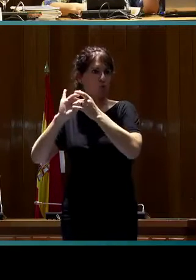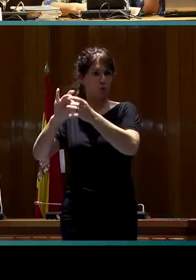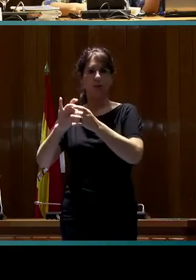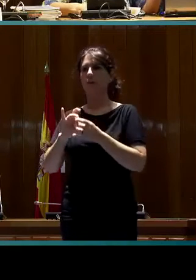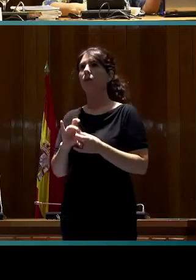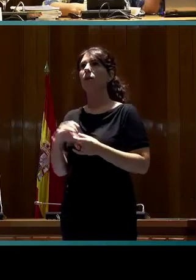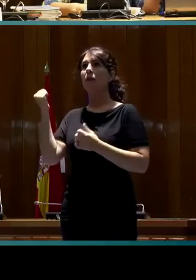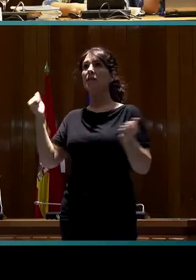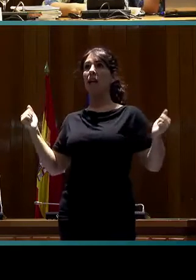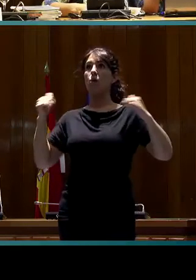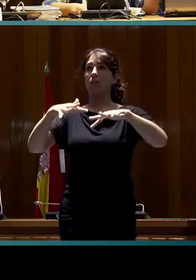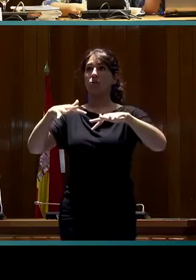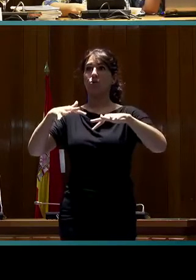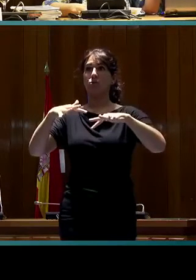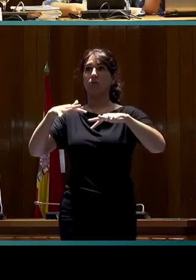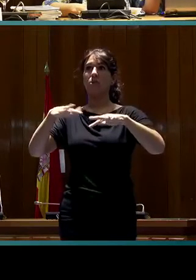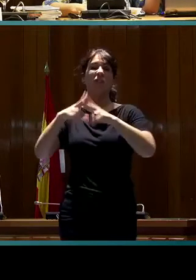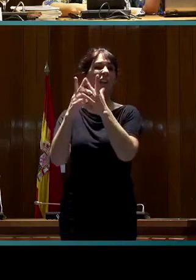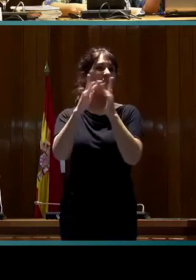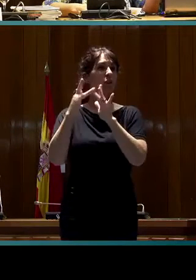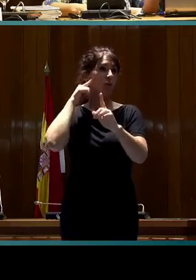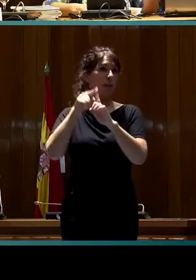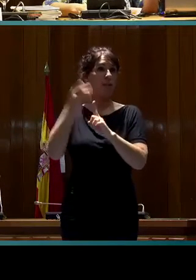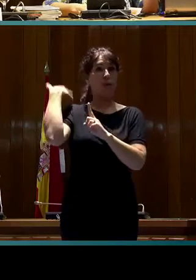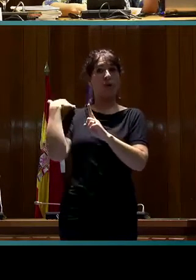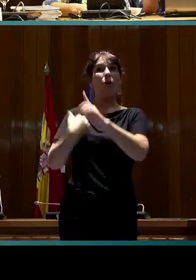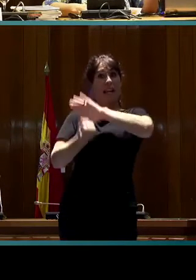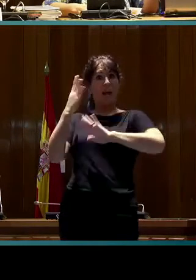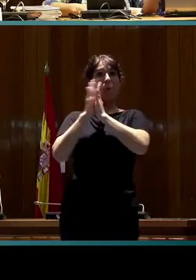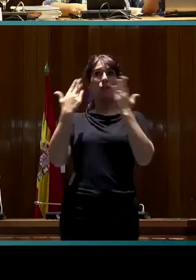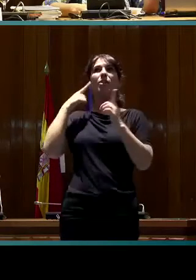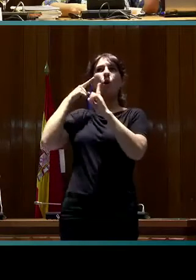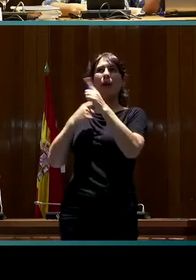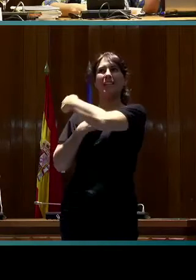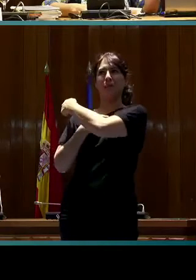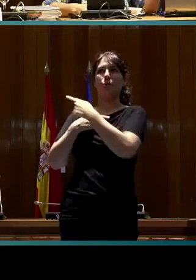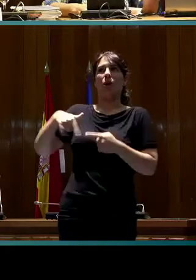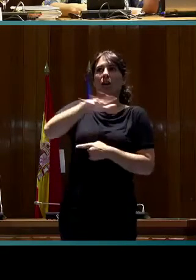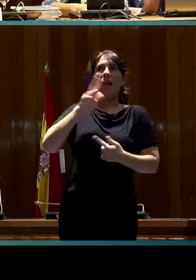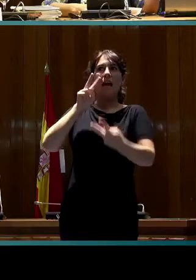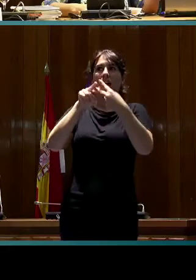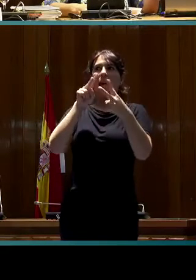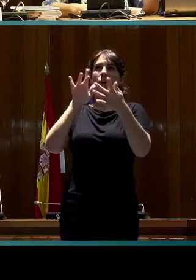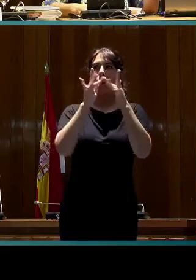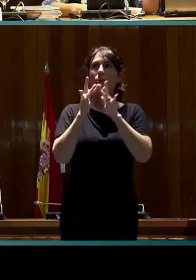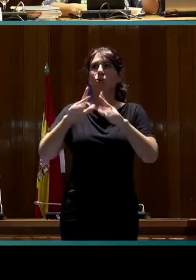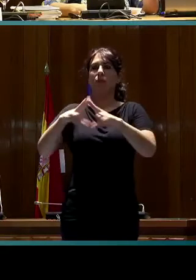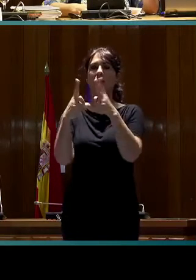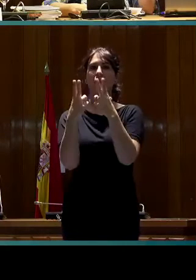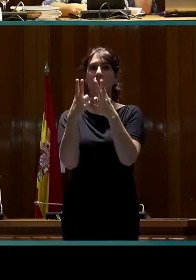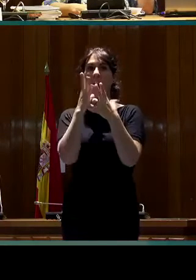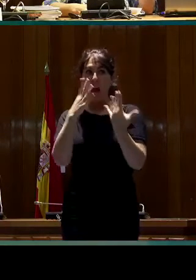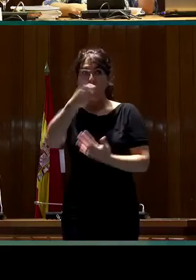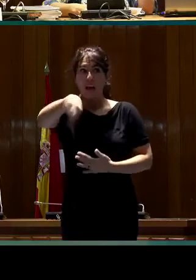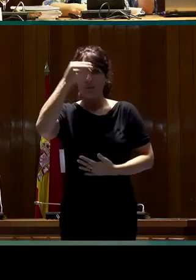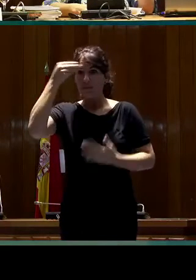encuentro y socialización. Yo creo que cuando se crearon las bibliotecas sí que tenía un sentido que fueran lugares de encuentro. Actualmente, no sé si vosotros lo veis así.